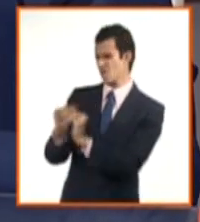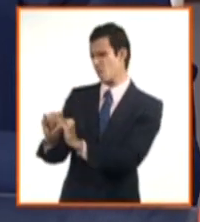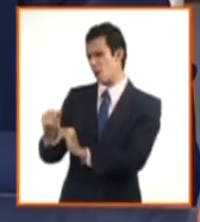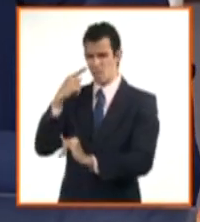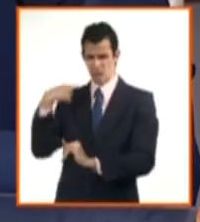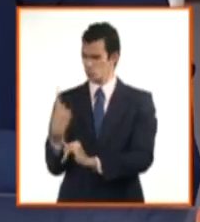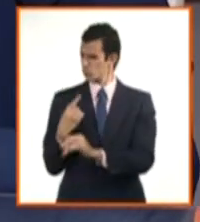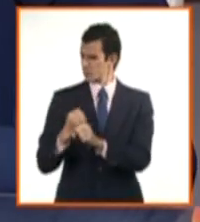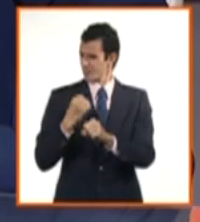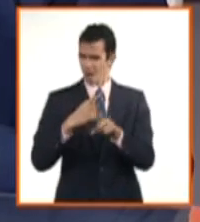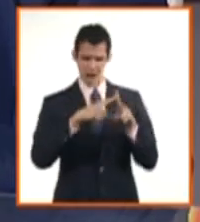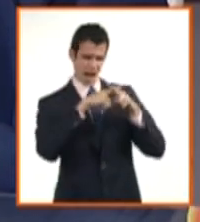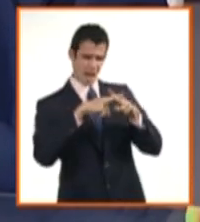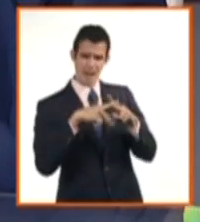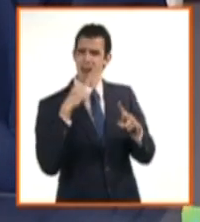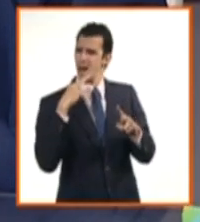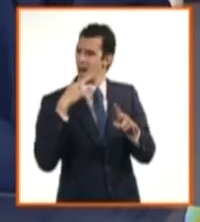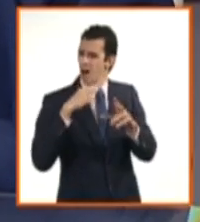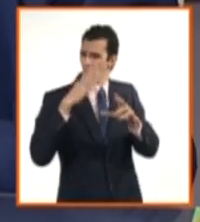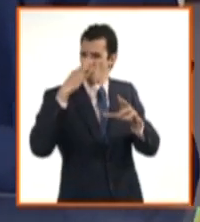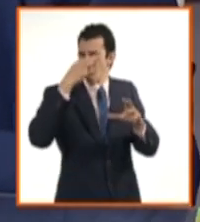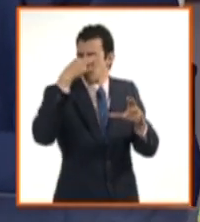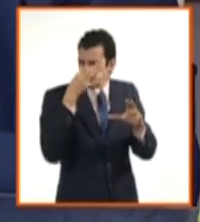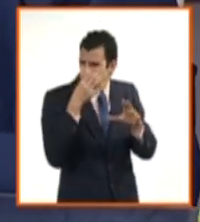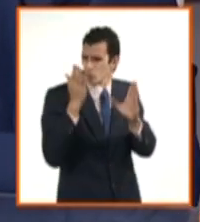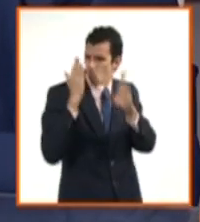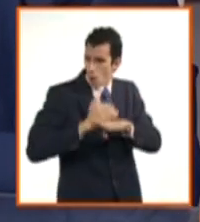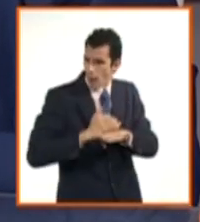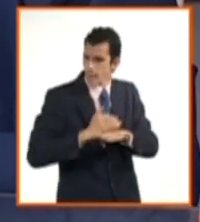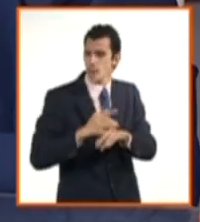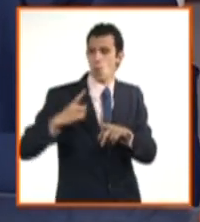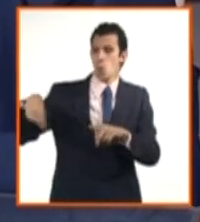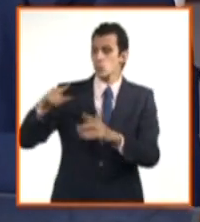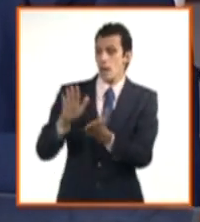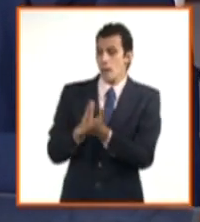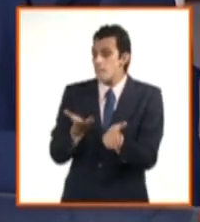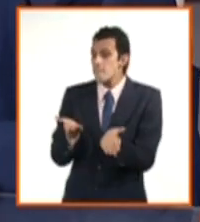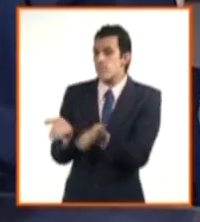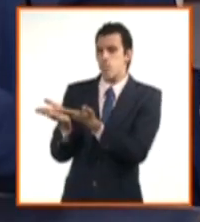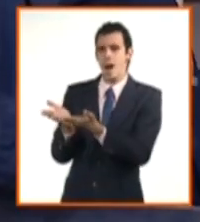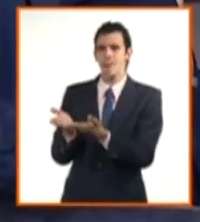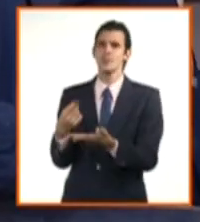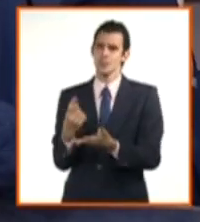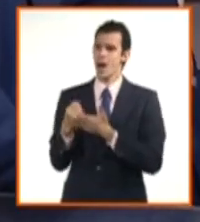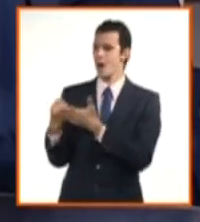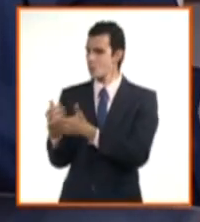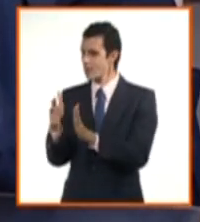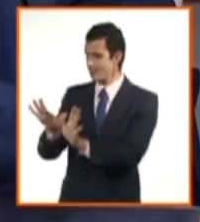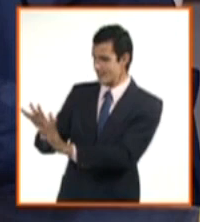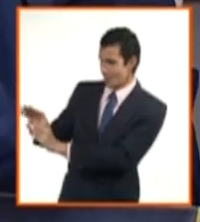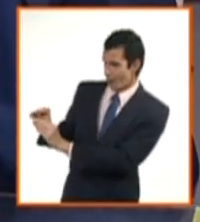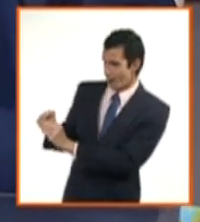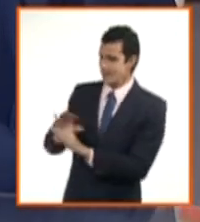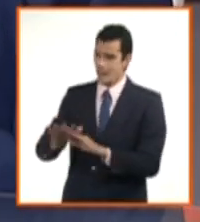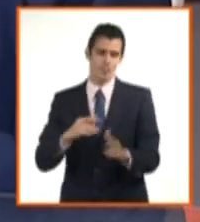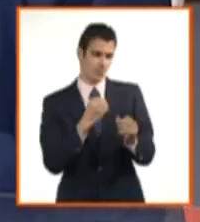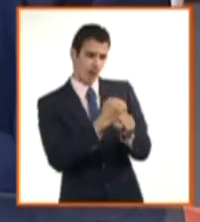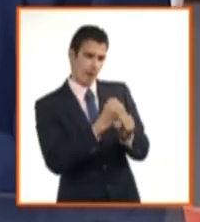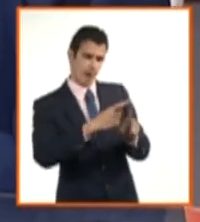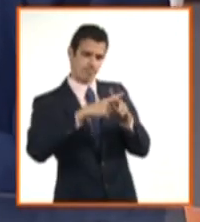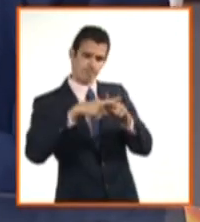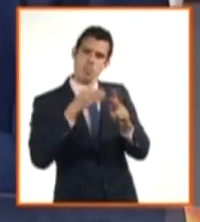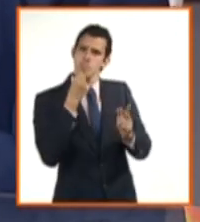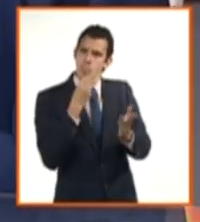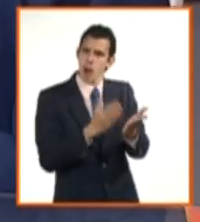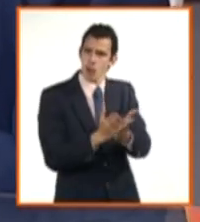recuerdan que quizás 40 años atrás se produjo algo similar en el lugar pero bueno se tomaron todas las medidas fueron evacuados como